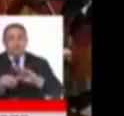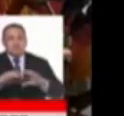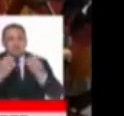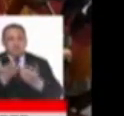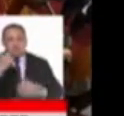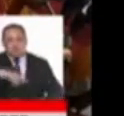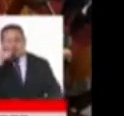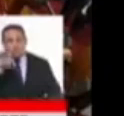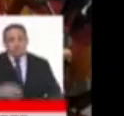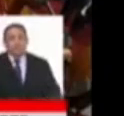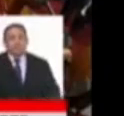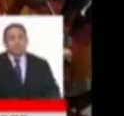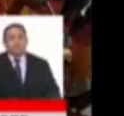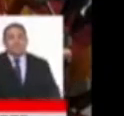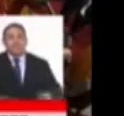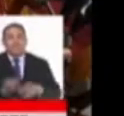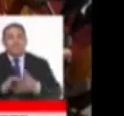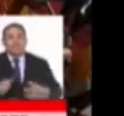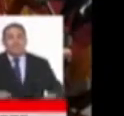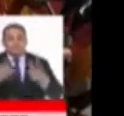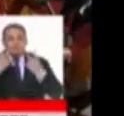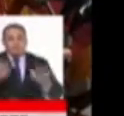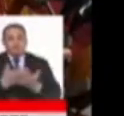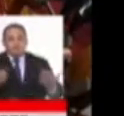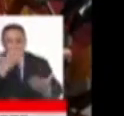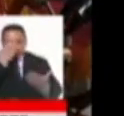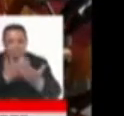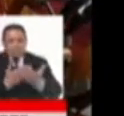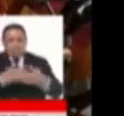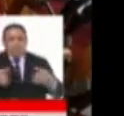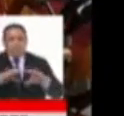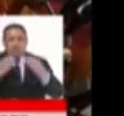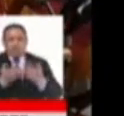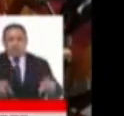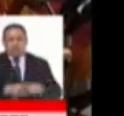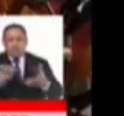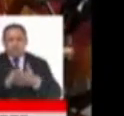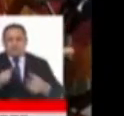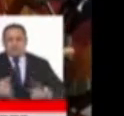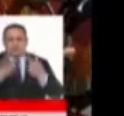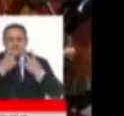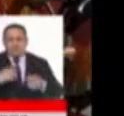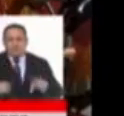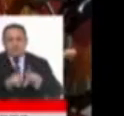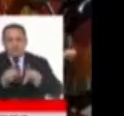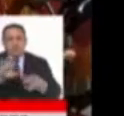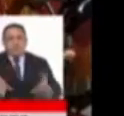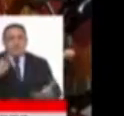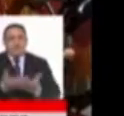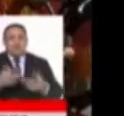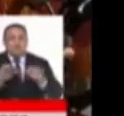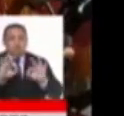comportamiento claramente inapropiado, delincuencial, obstruccionista de un presidente que estaba muy lejos de